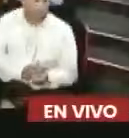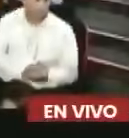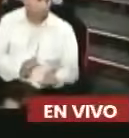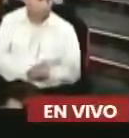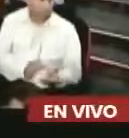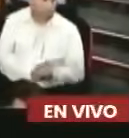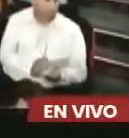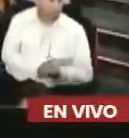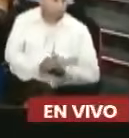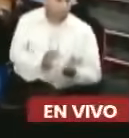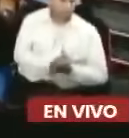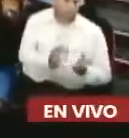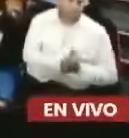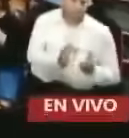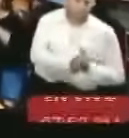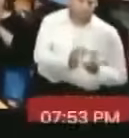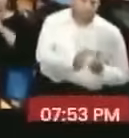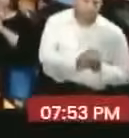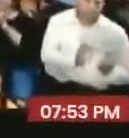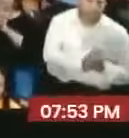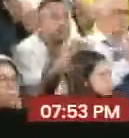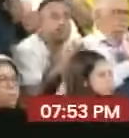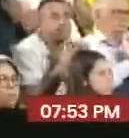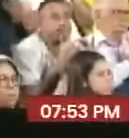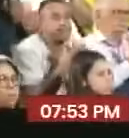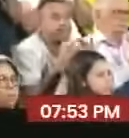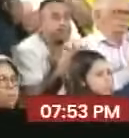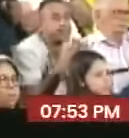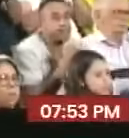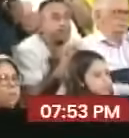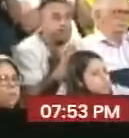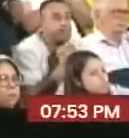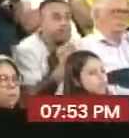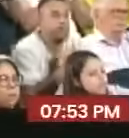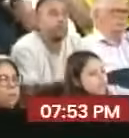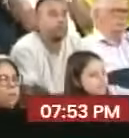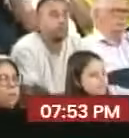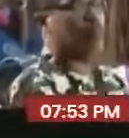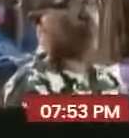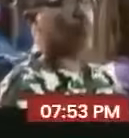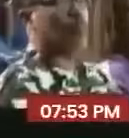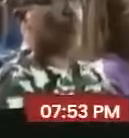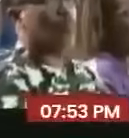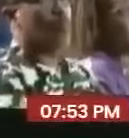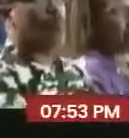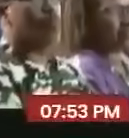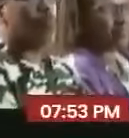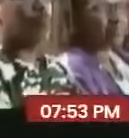Bolívar, como país, como movimiento, como fuerza.